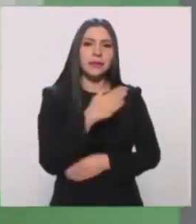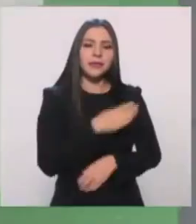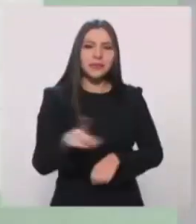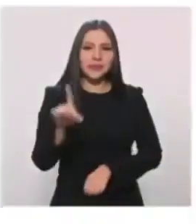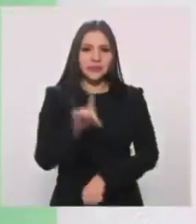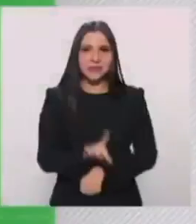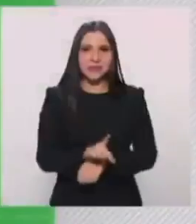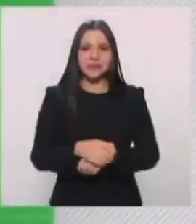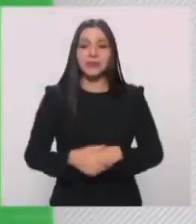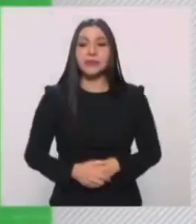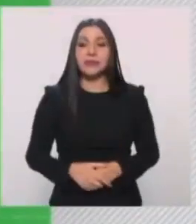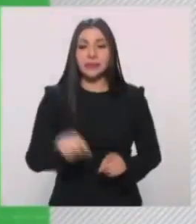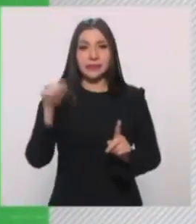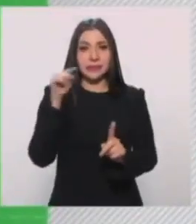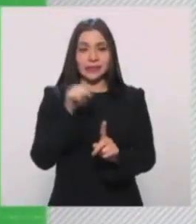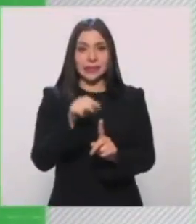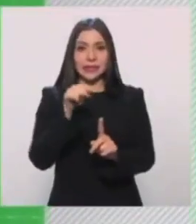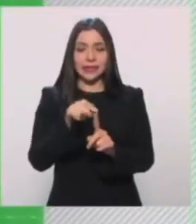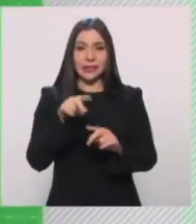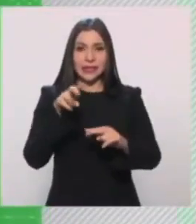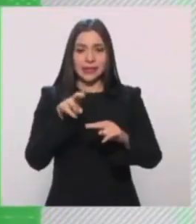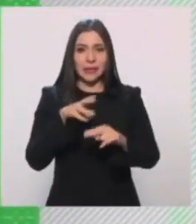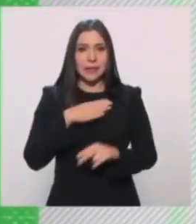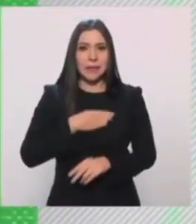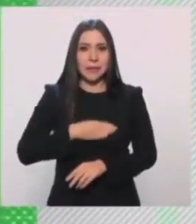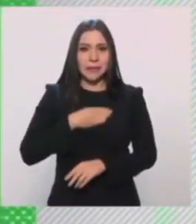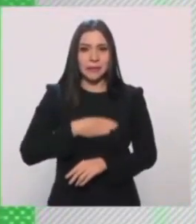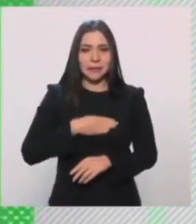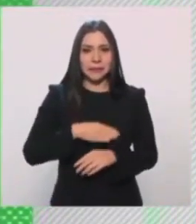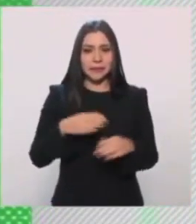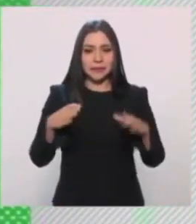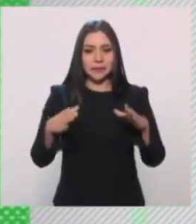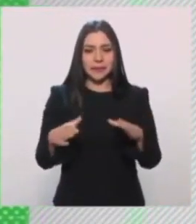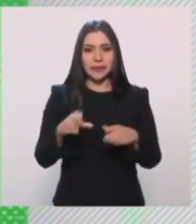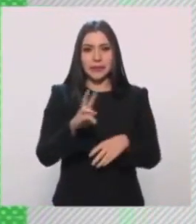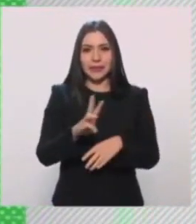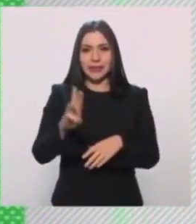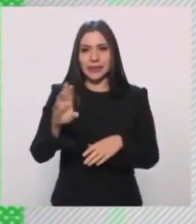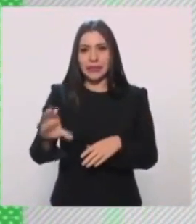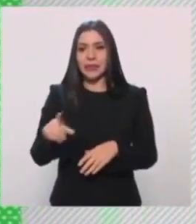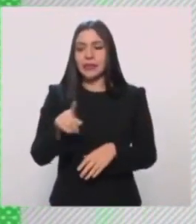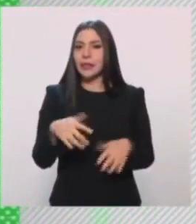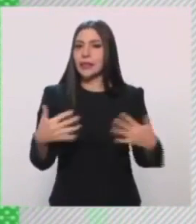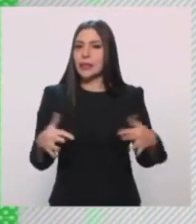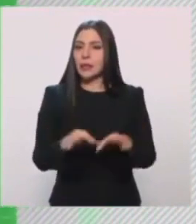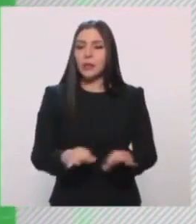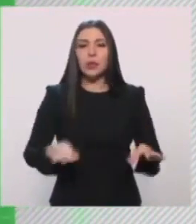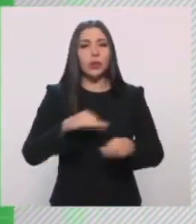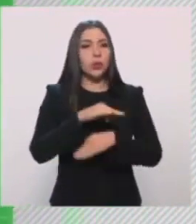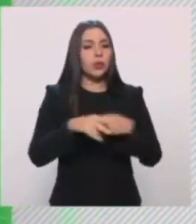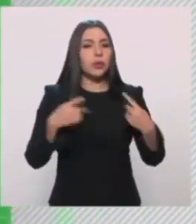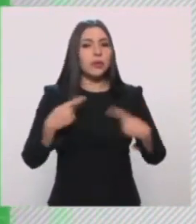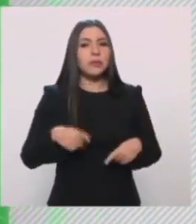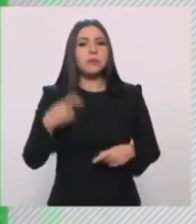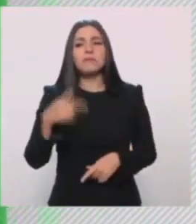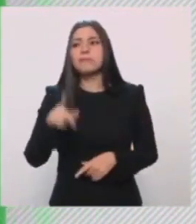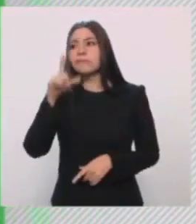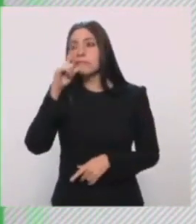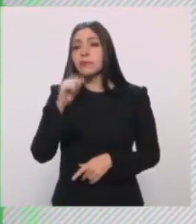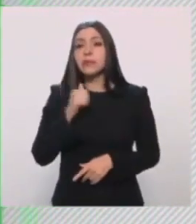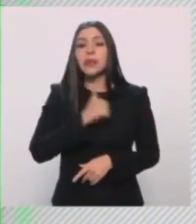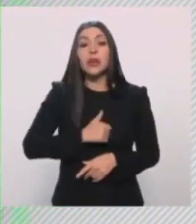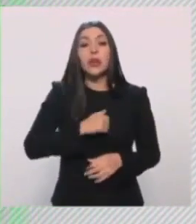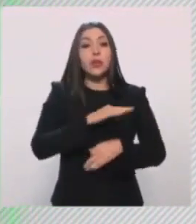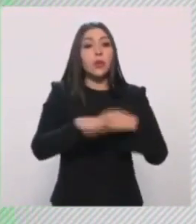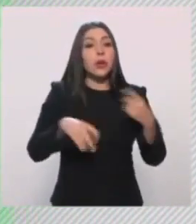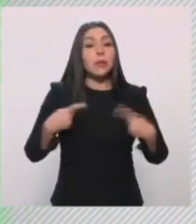Pues este artefacto que es, sin lugar a dudas, básico para cualquier ser humano, pero que desafortunadamente no todos cuentan con